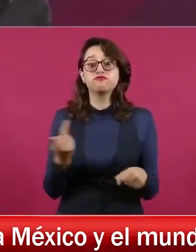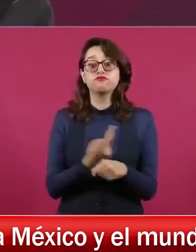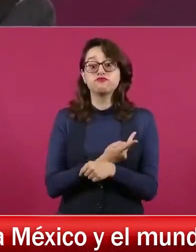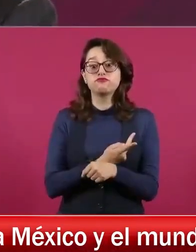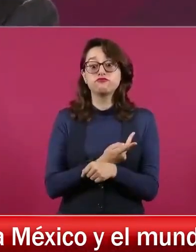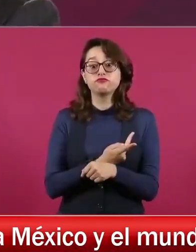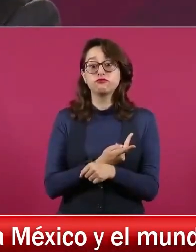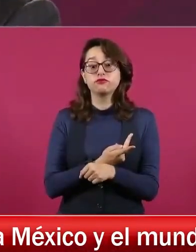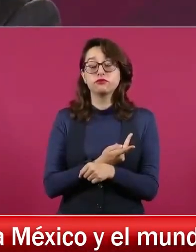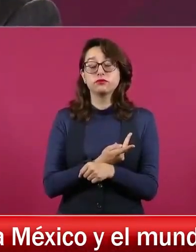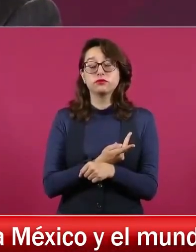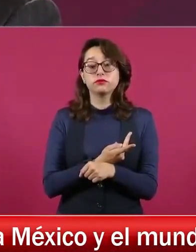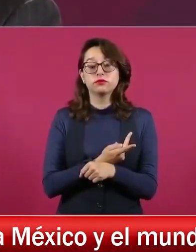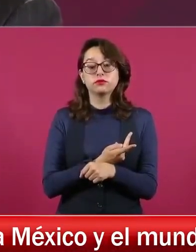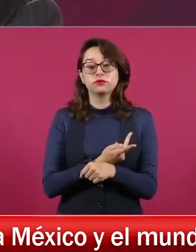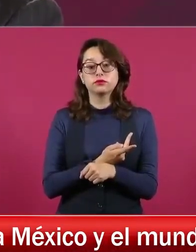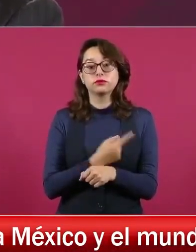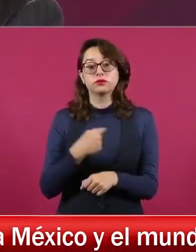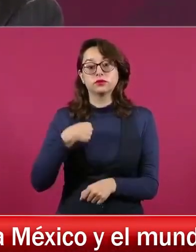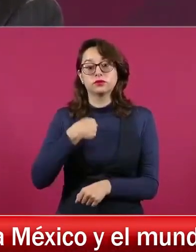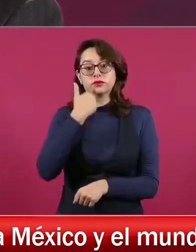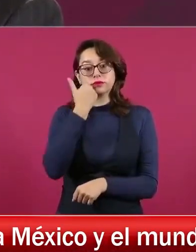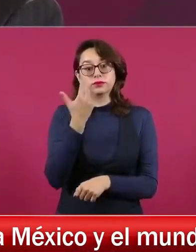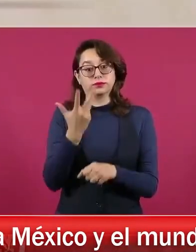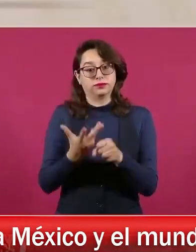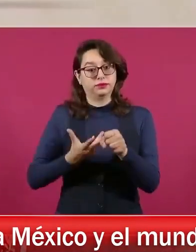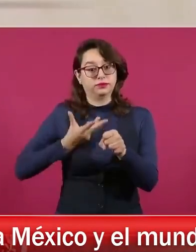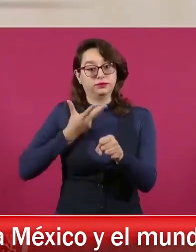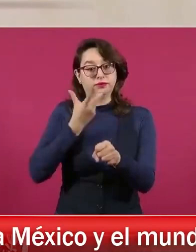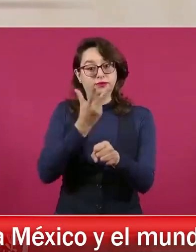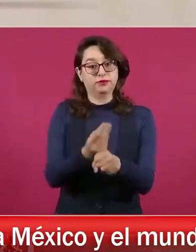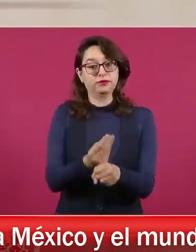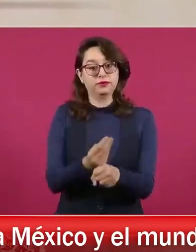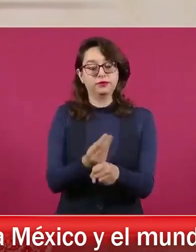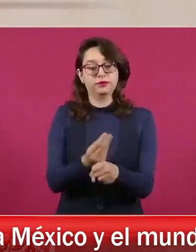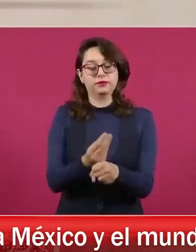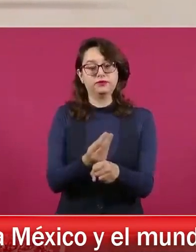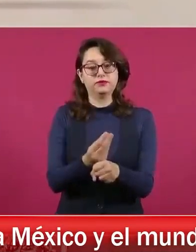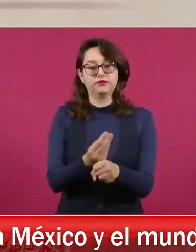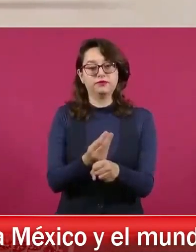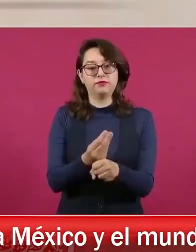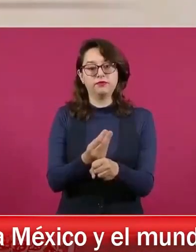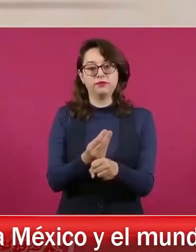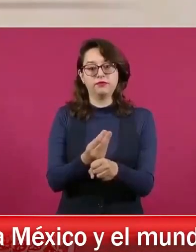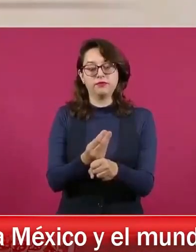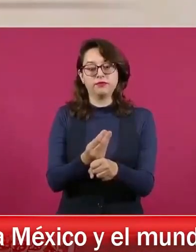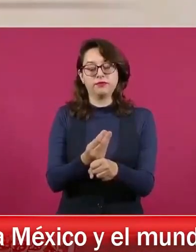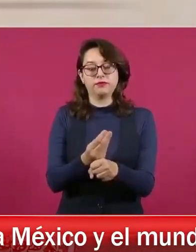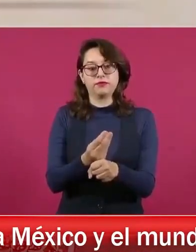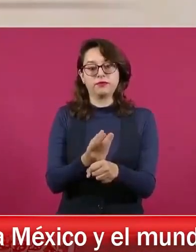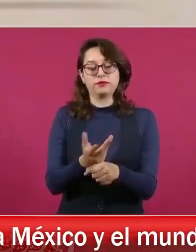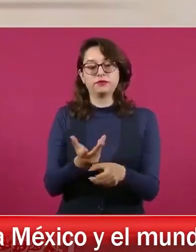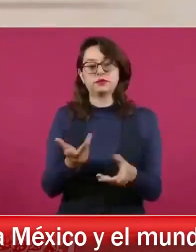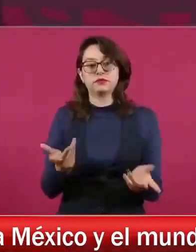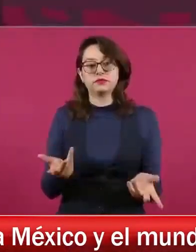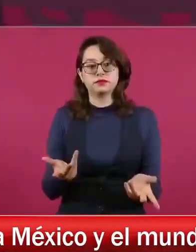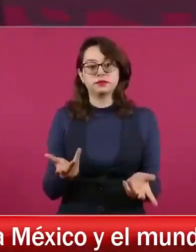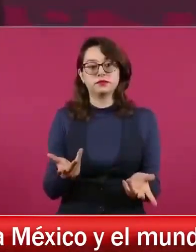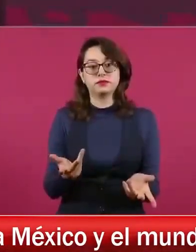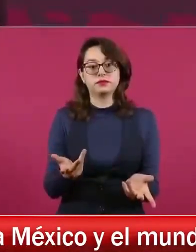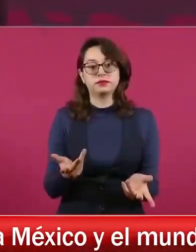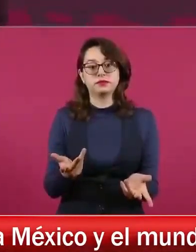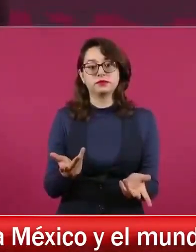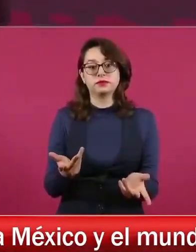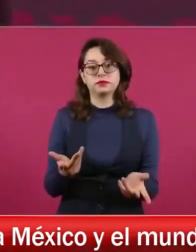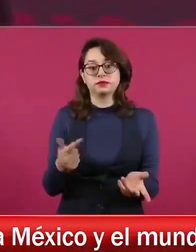yo sí quiero agregar que una vez aquí Hace poco